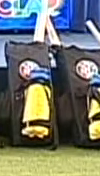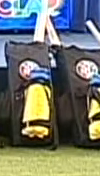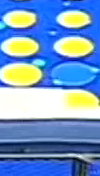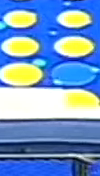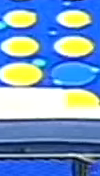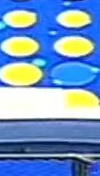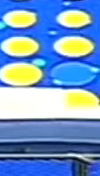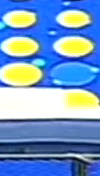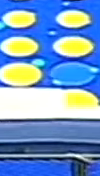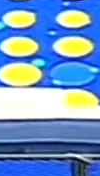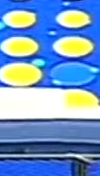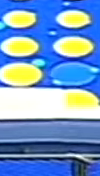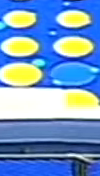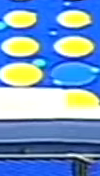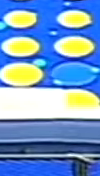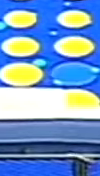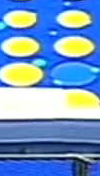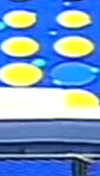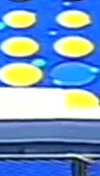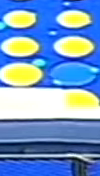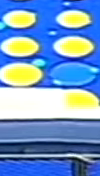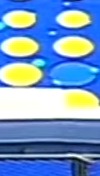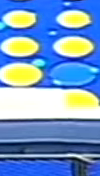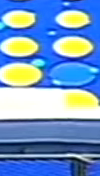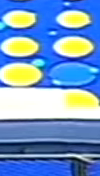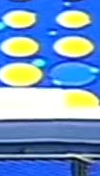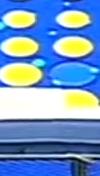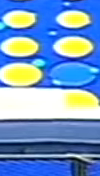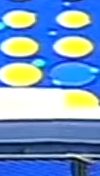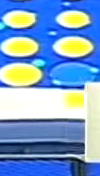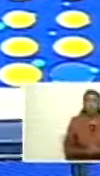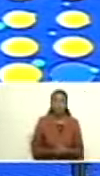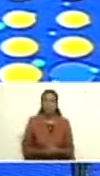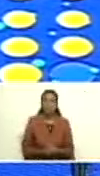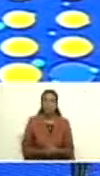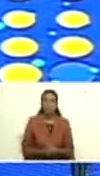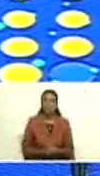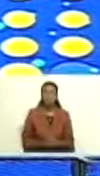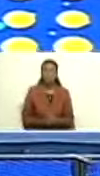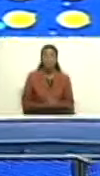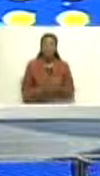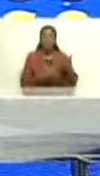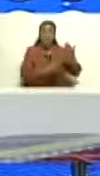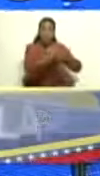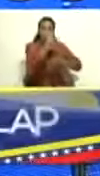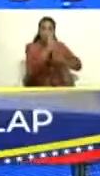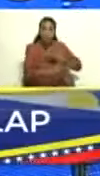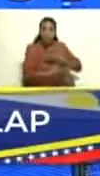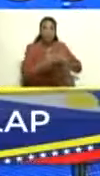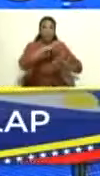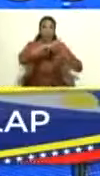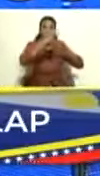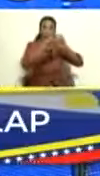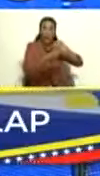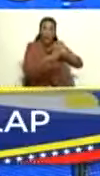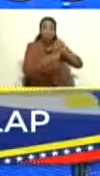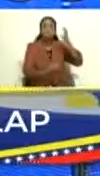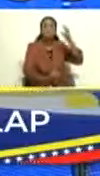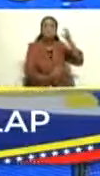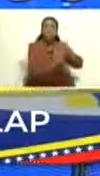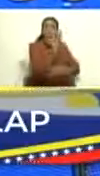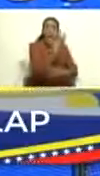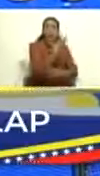nacieron en medio del inicio de la más grande agresión que Venezuela